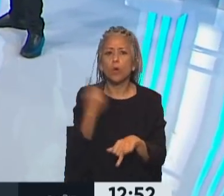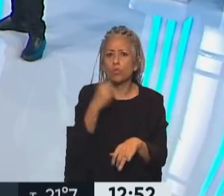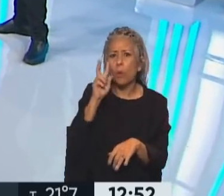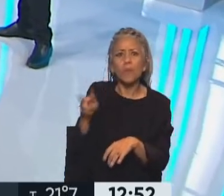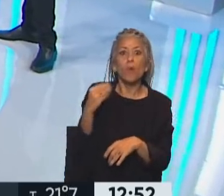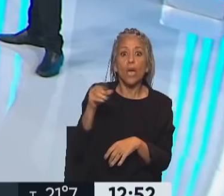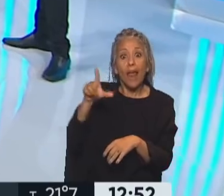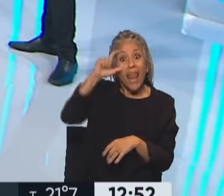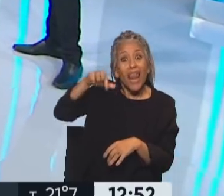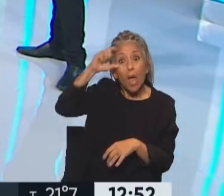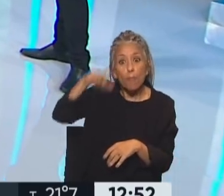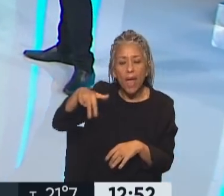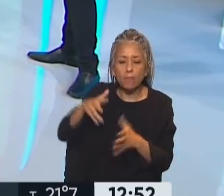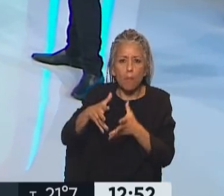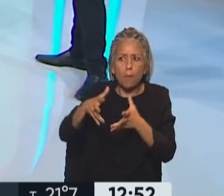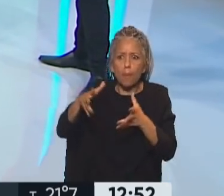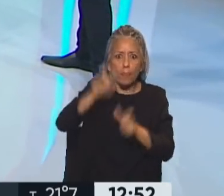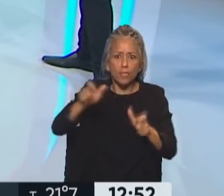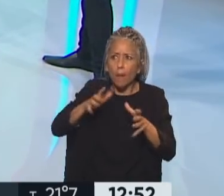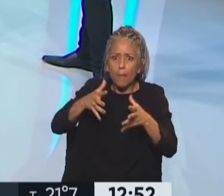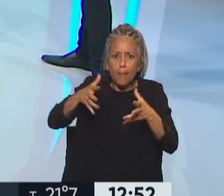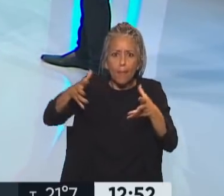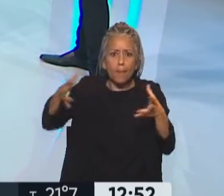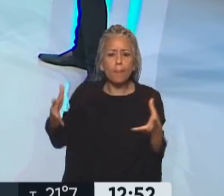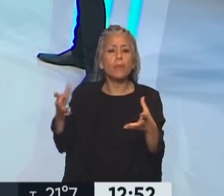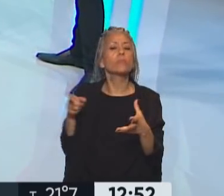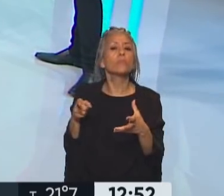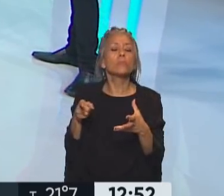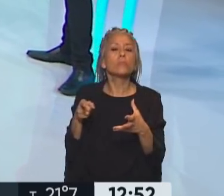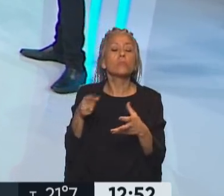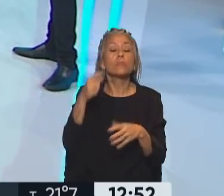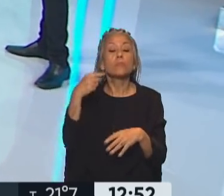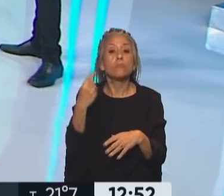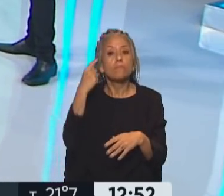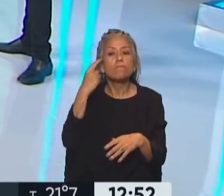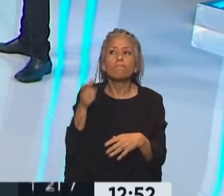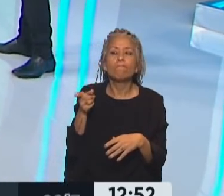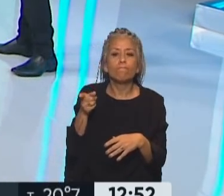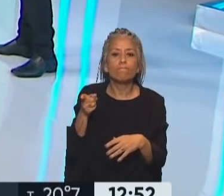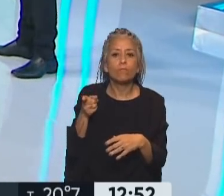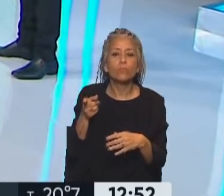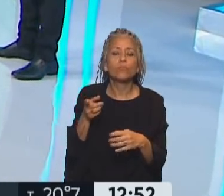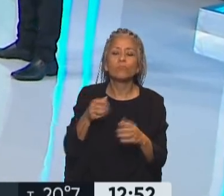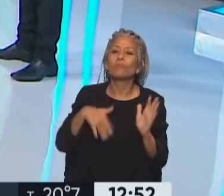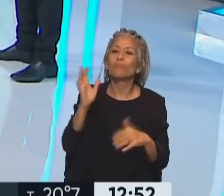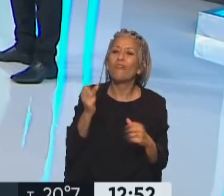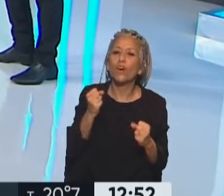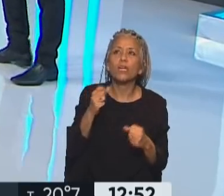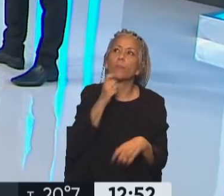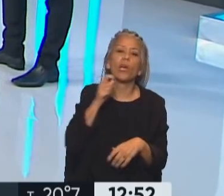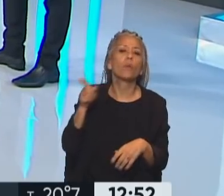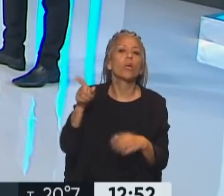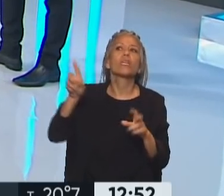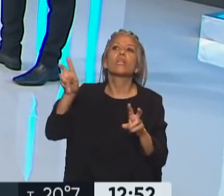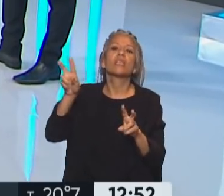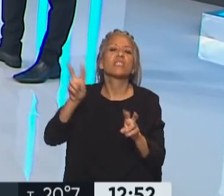su imagen. Y pensaba en lo de Ale, digo, es un área mucho más fértil, justamente el golpe de hablar Le Pen, bueno, la inflación,